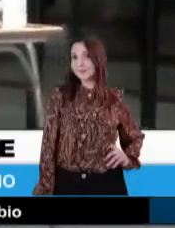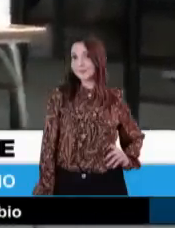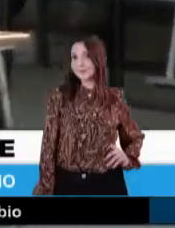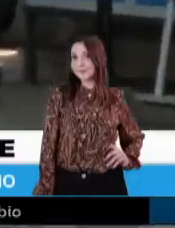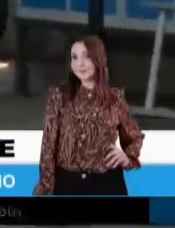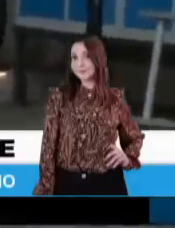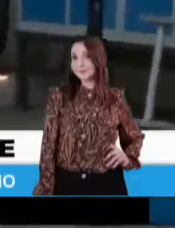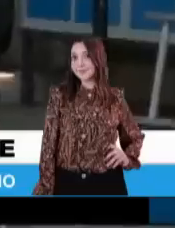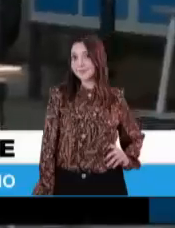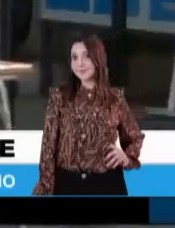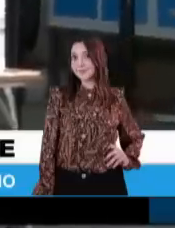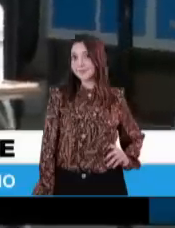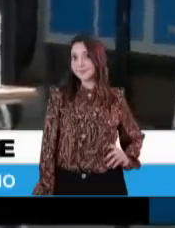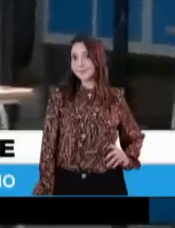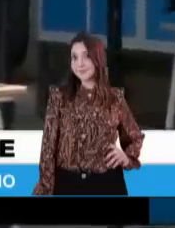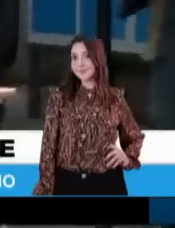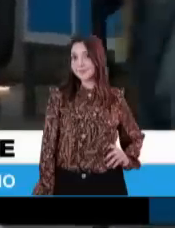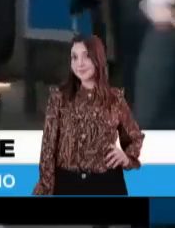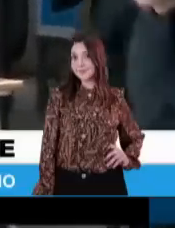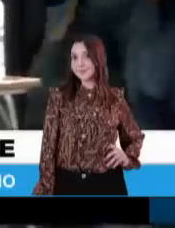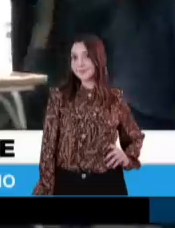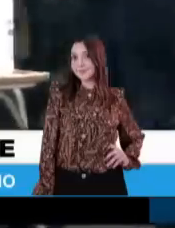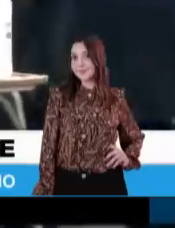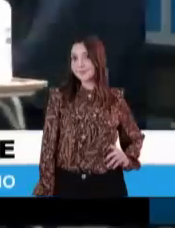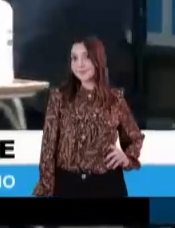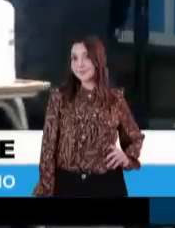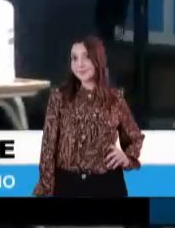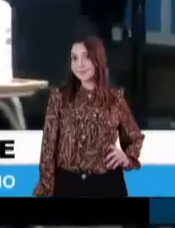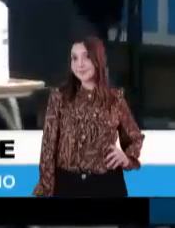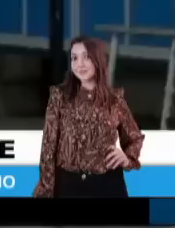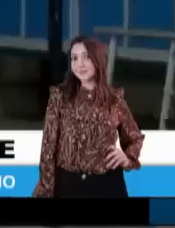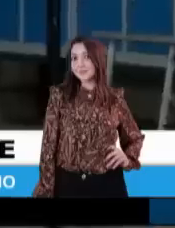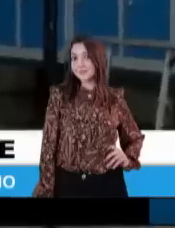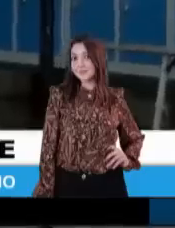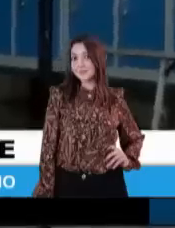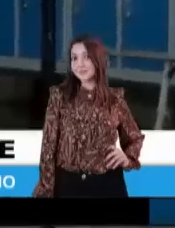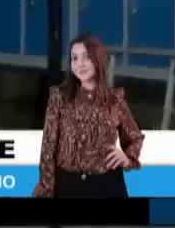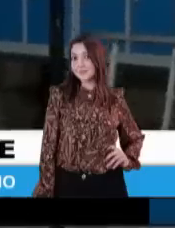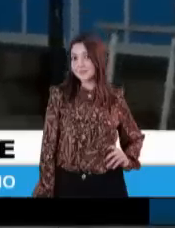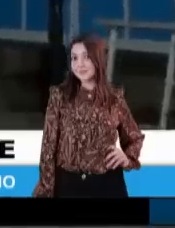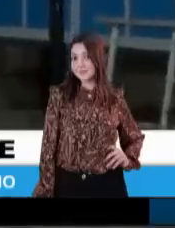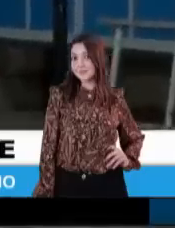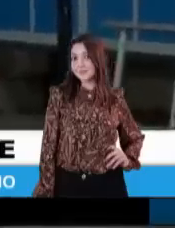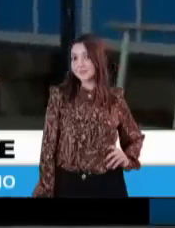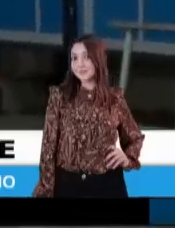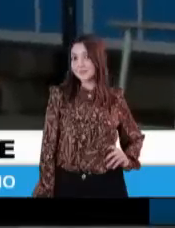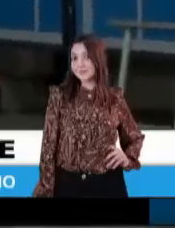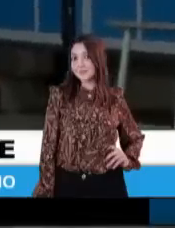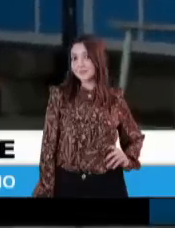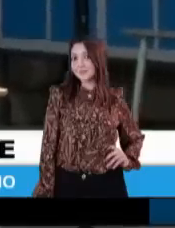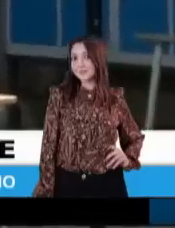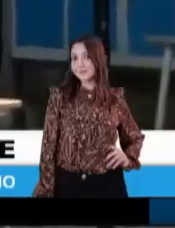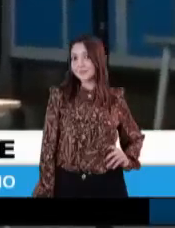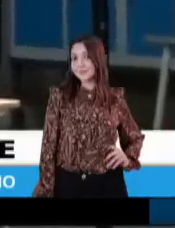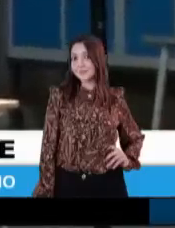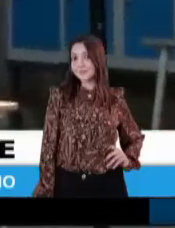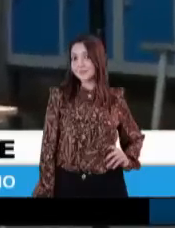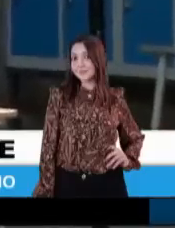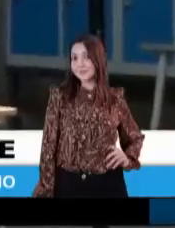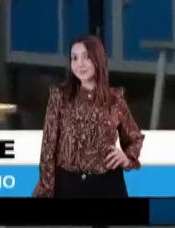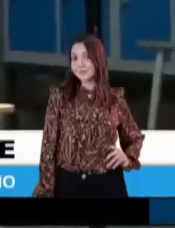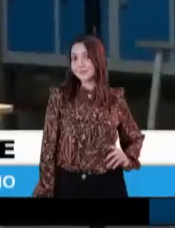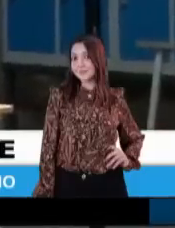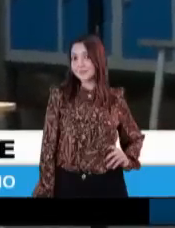político, primero desde el Congreso Nacional y luego incluso en el Palacio de la Moneda. Y no fue algún ministro,